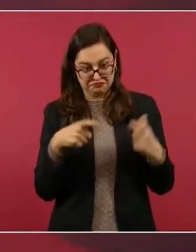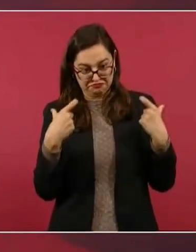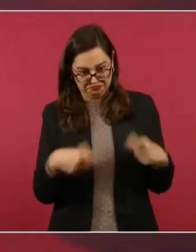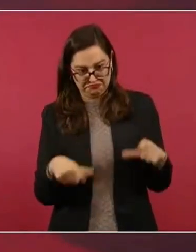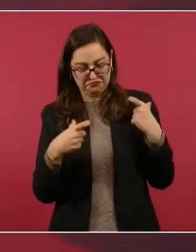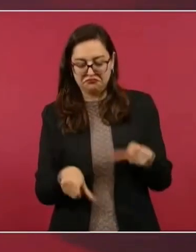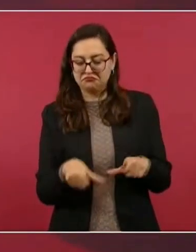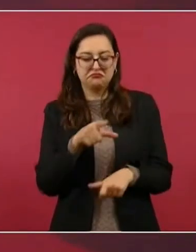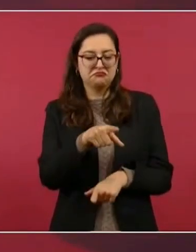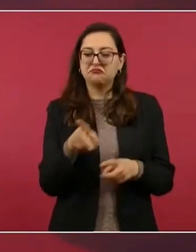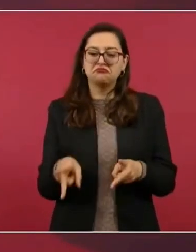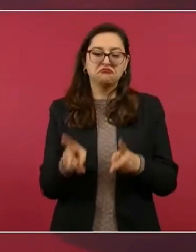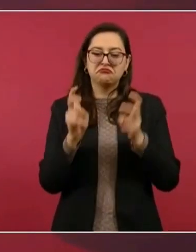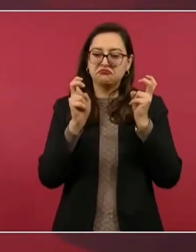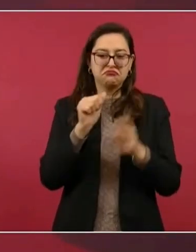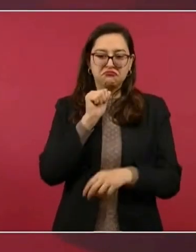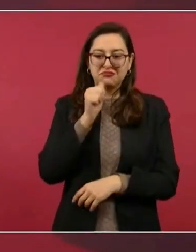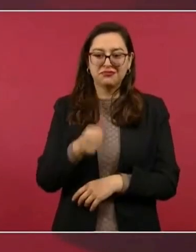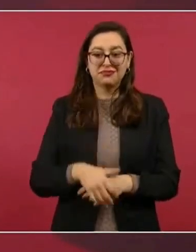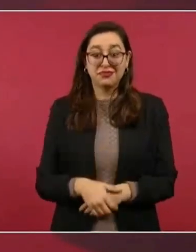No,